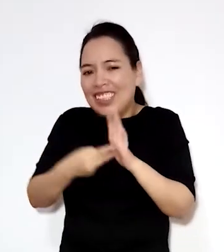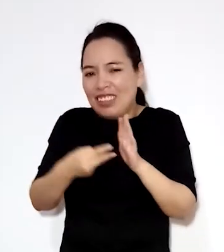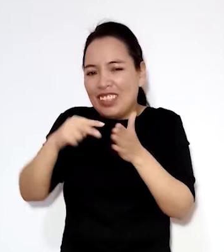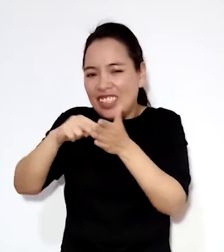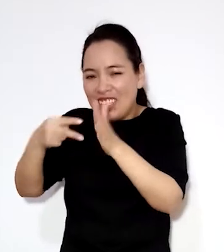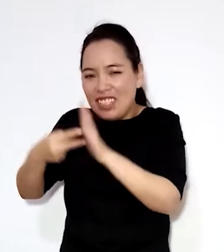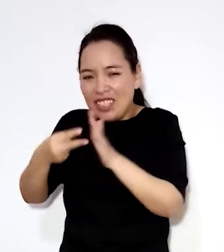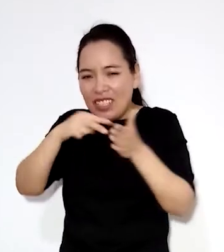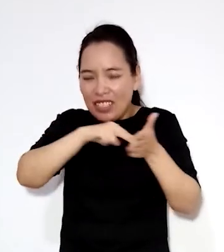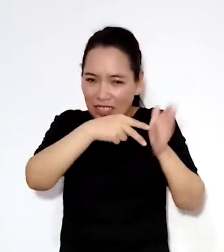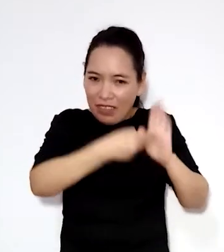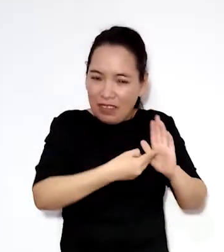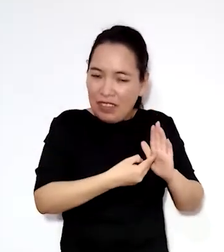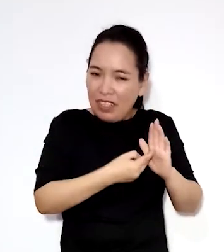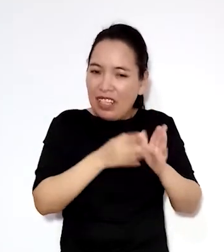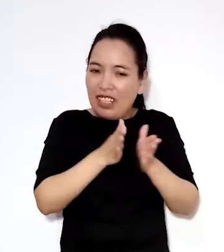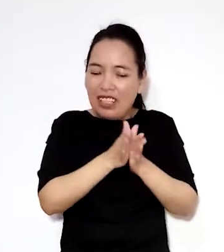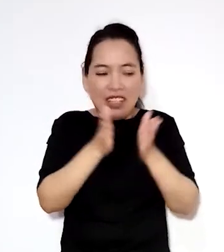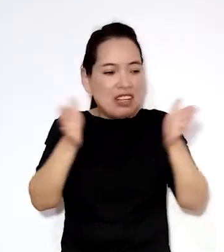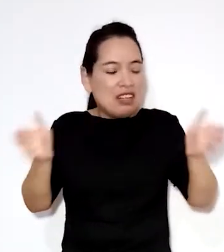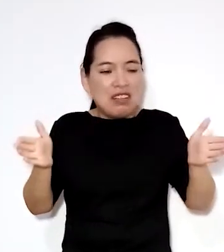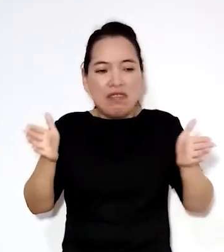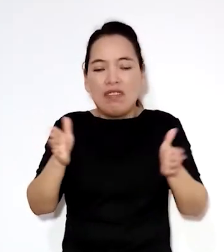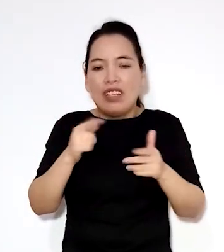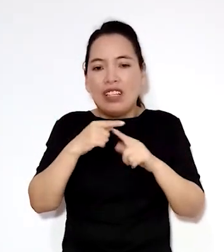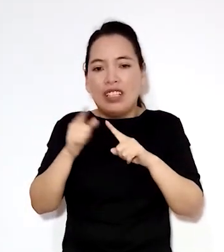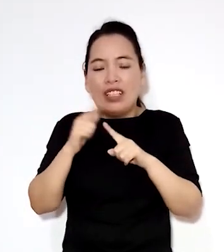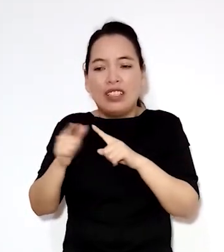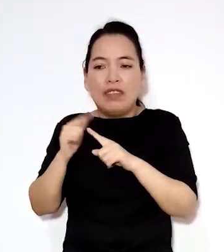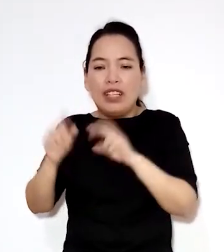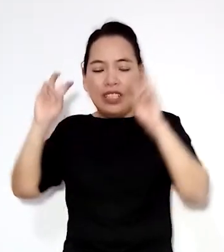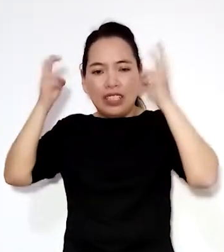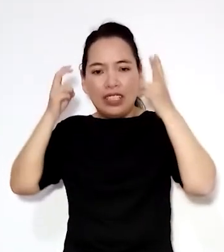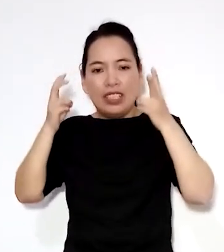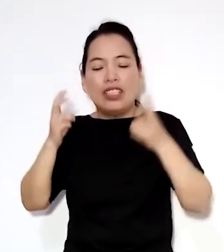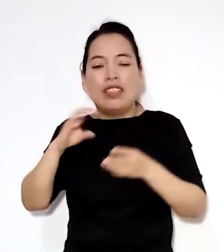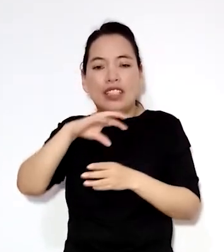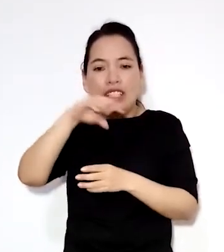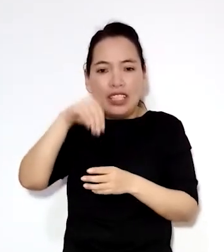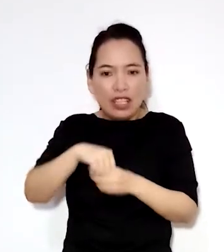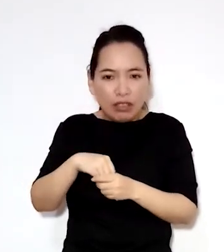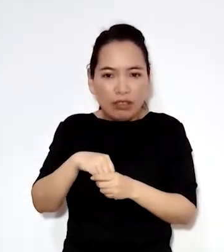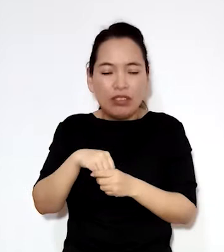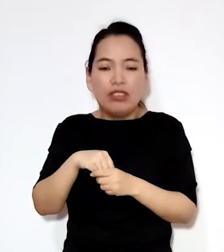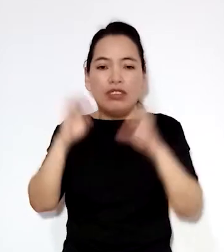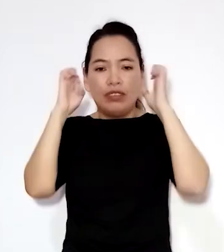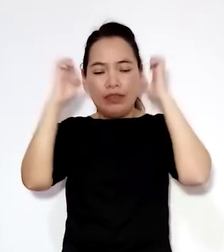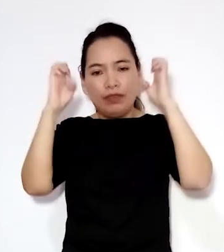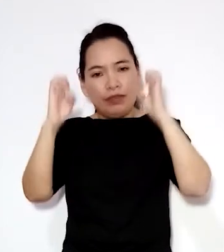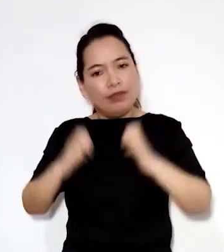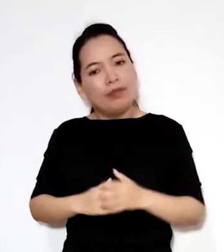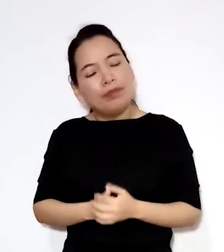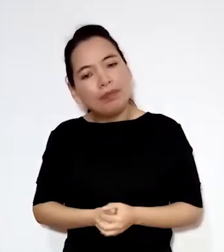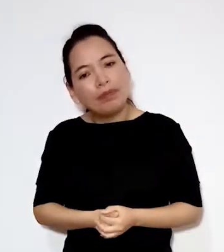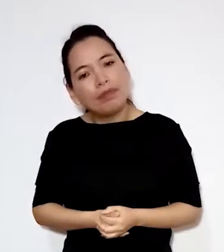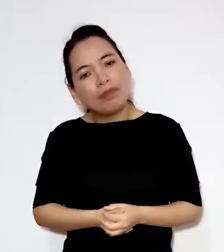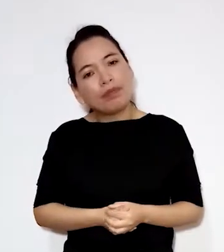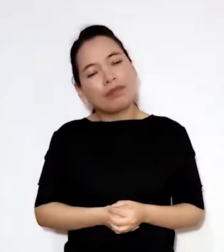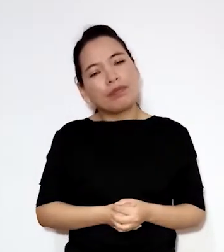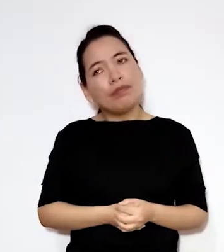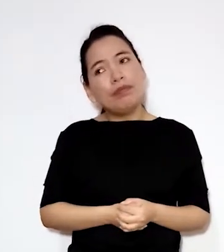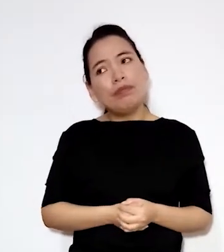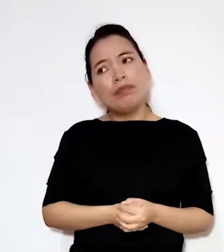sentidos y los significados que están alrededor de la idea de inclusión educativa y de educación